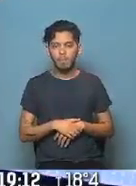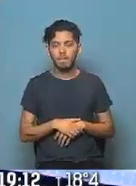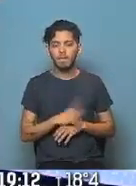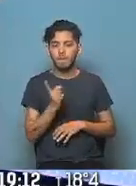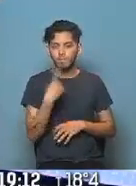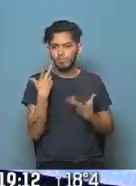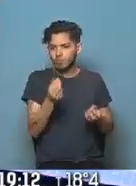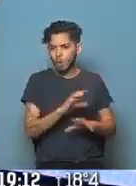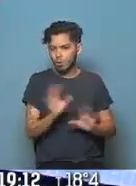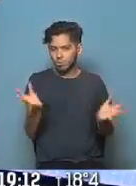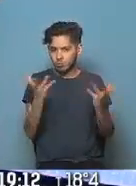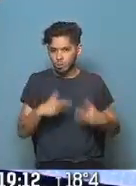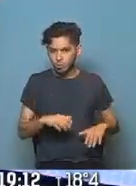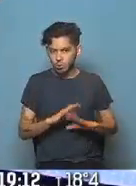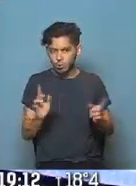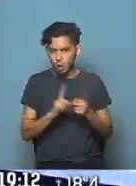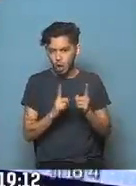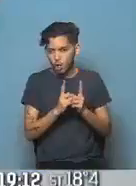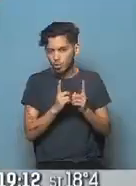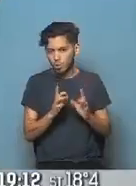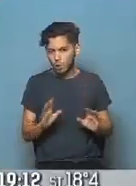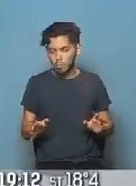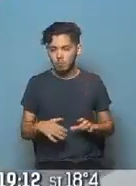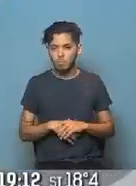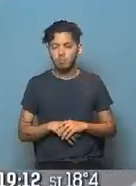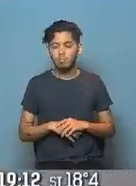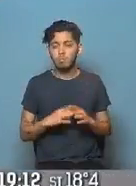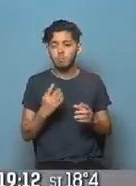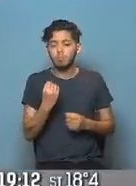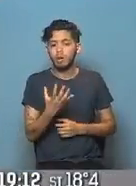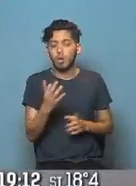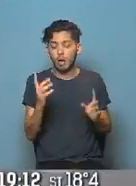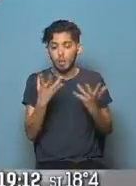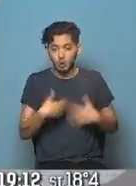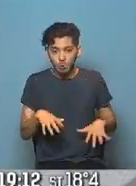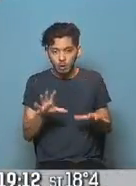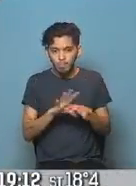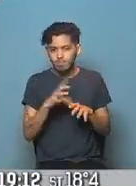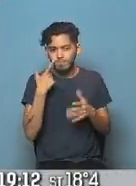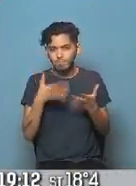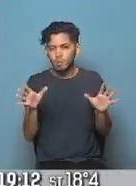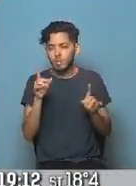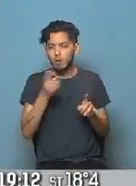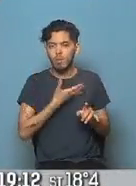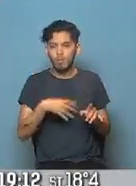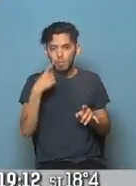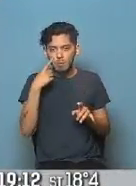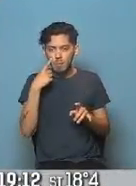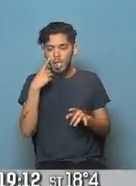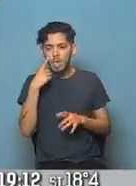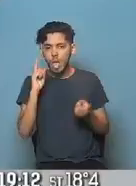estamos en contra de este presupuesto. Estamos en contra de un presupuesto porque el presupuesto es una expresión del acuerdo con el Fondo Monetario